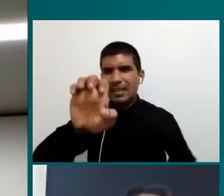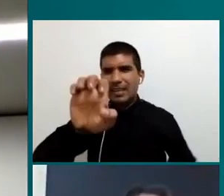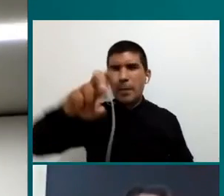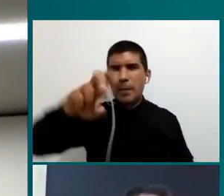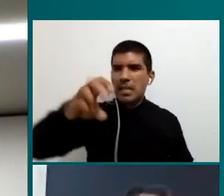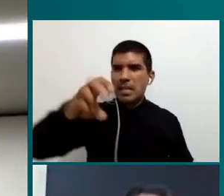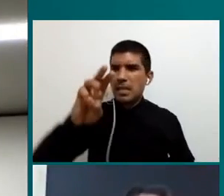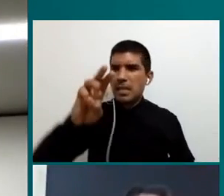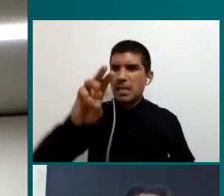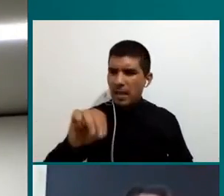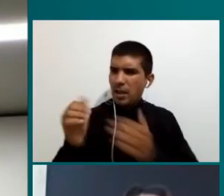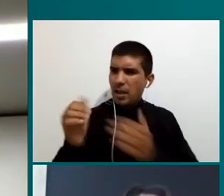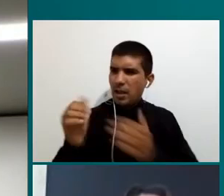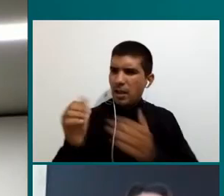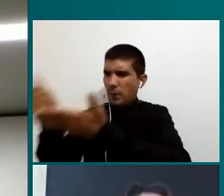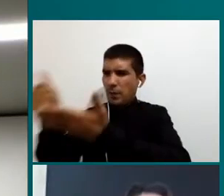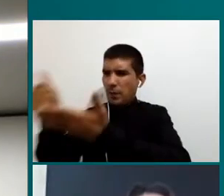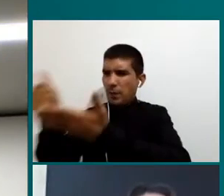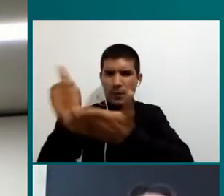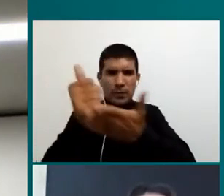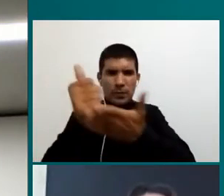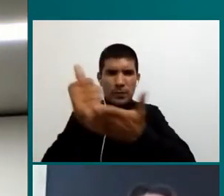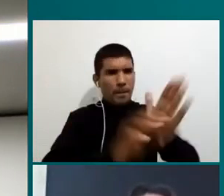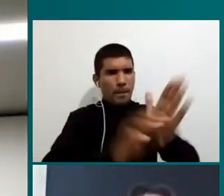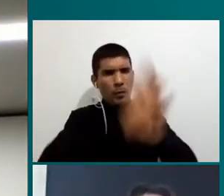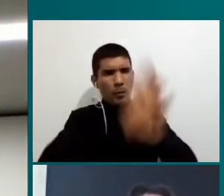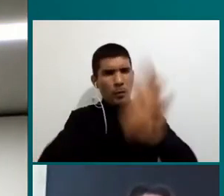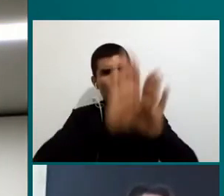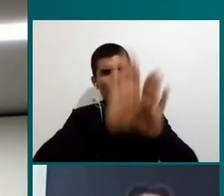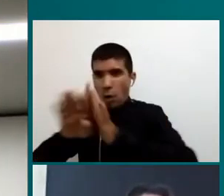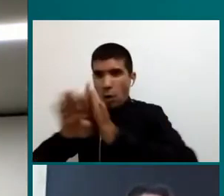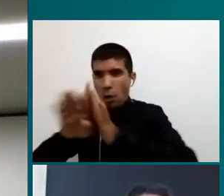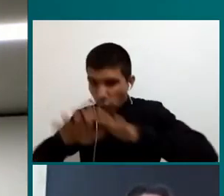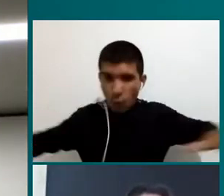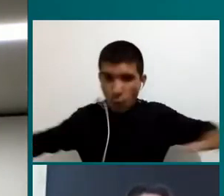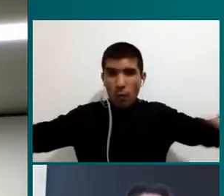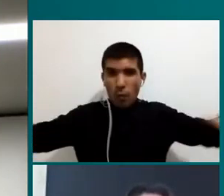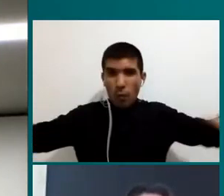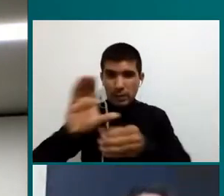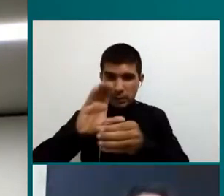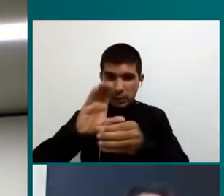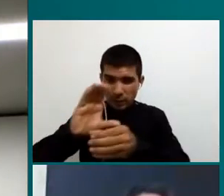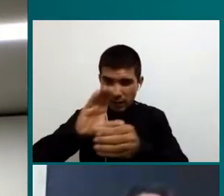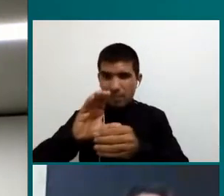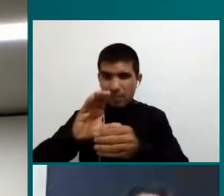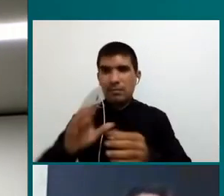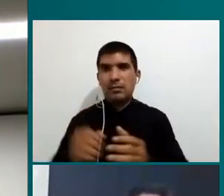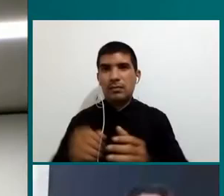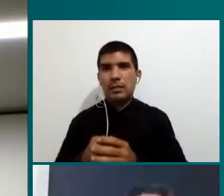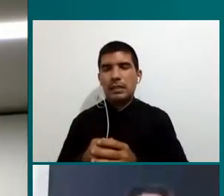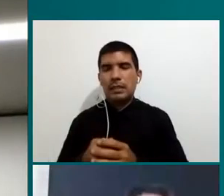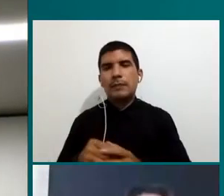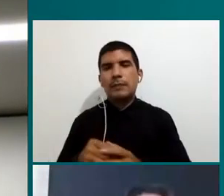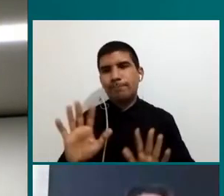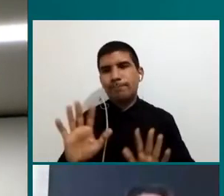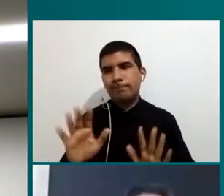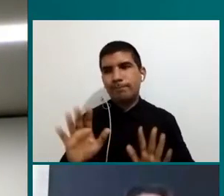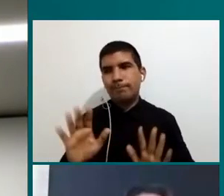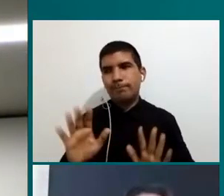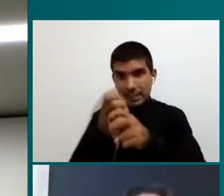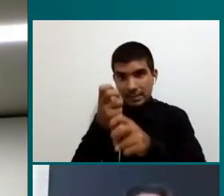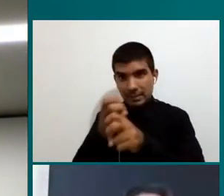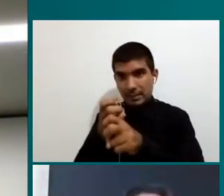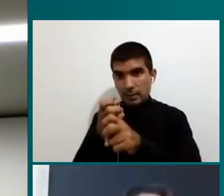La cuarta revolución industrial de pronto es un poquito desigual, porque obvio